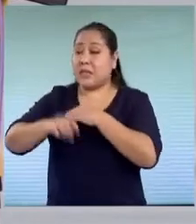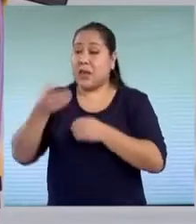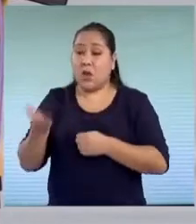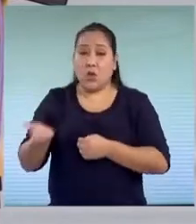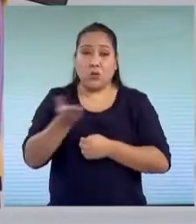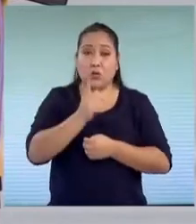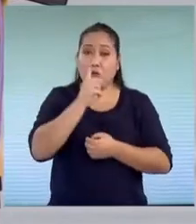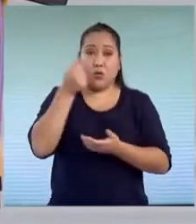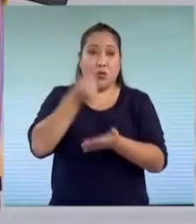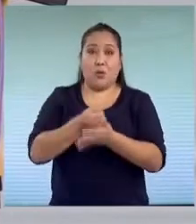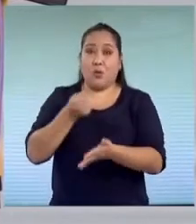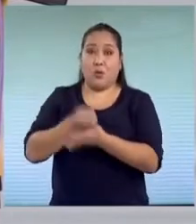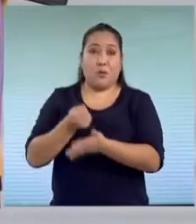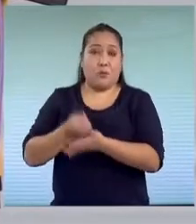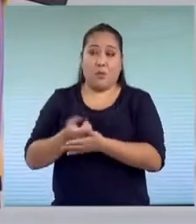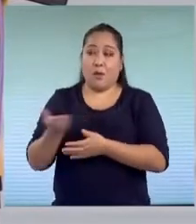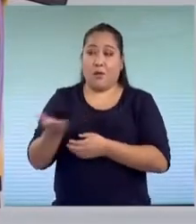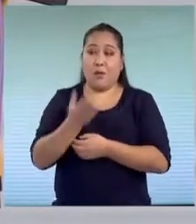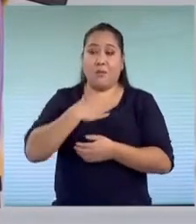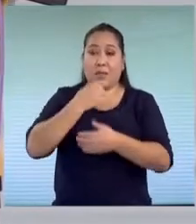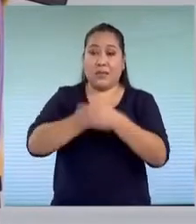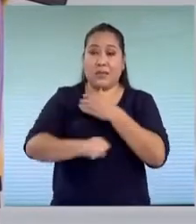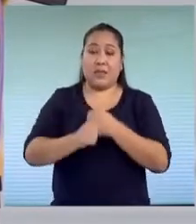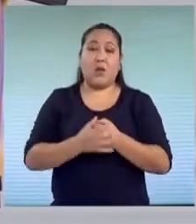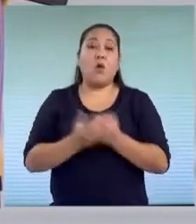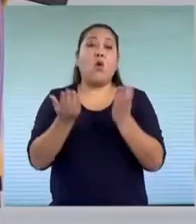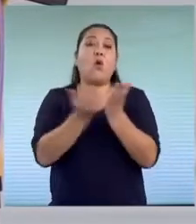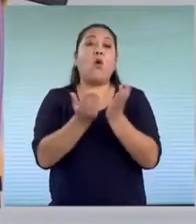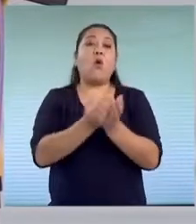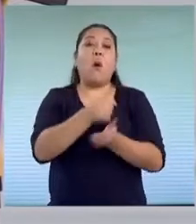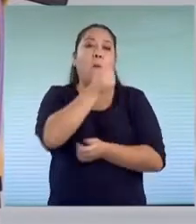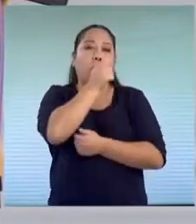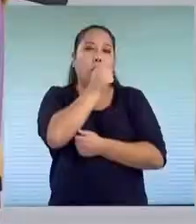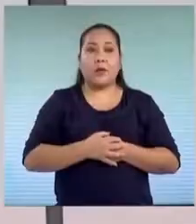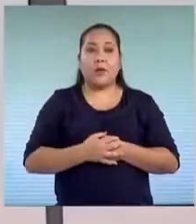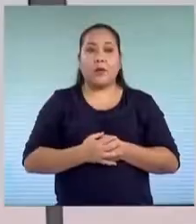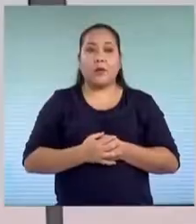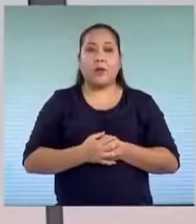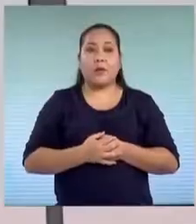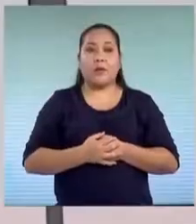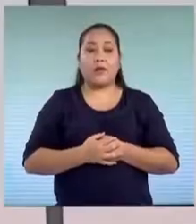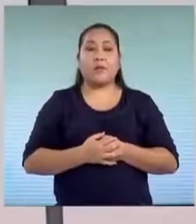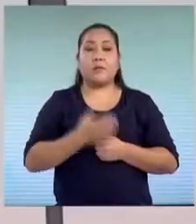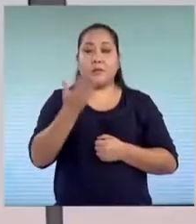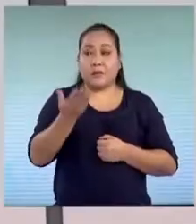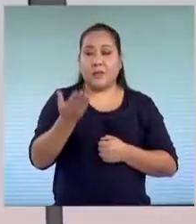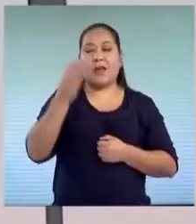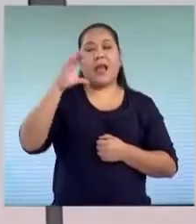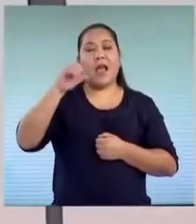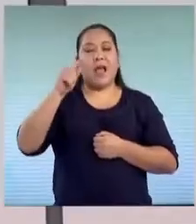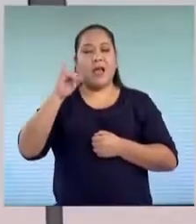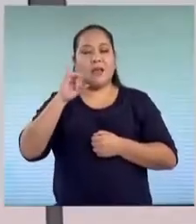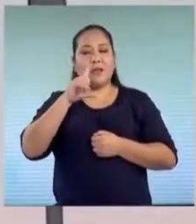yo no le pago a mis hijos en una escuela privada. Señor